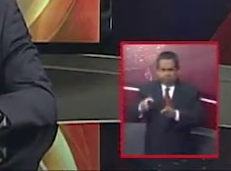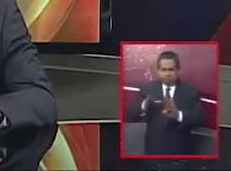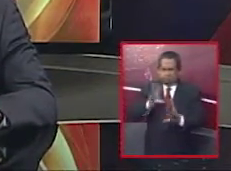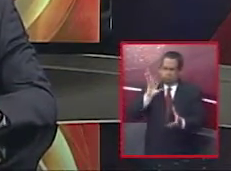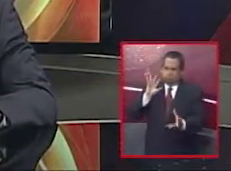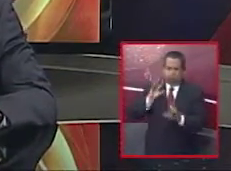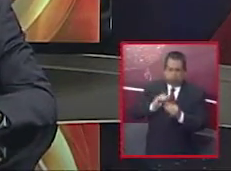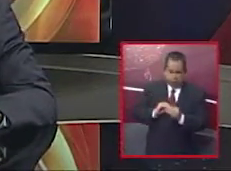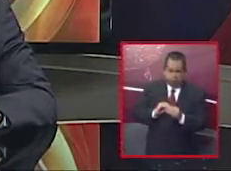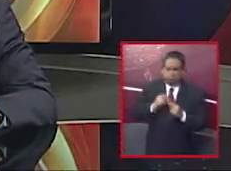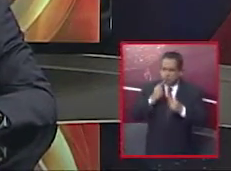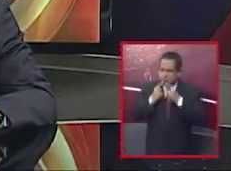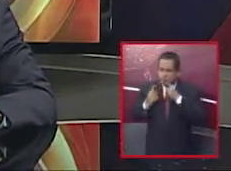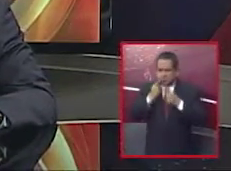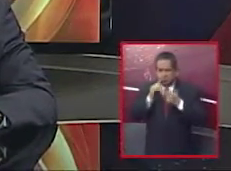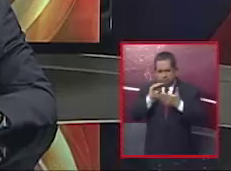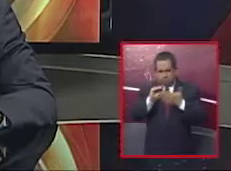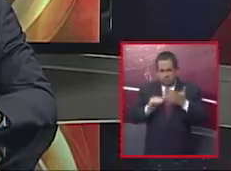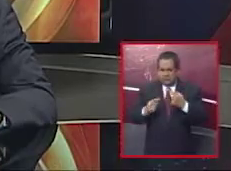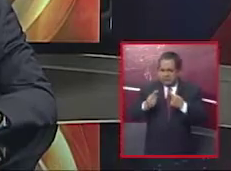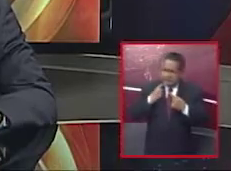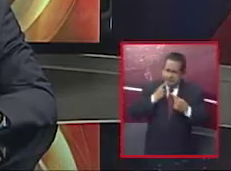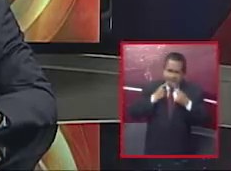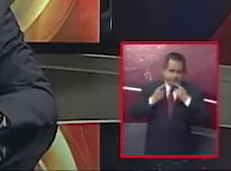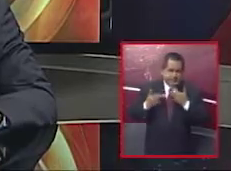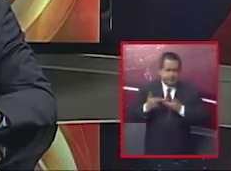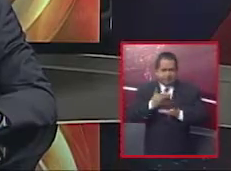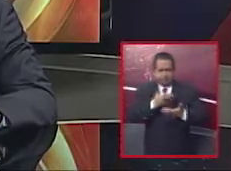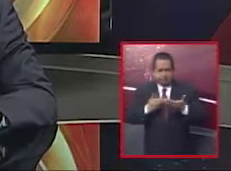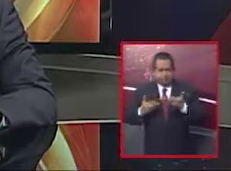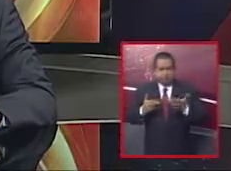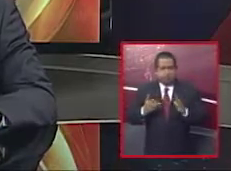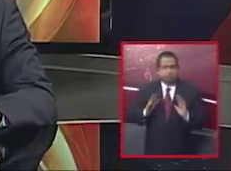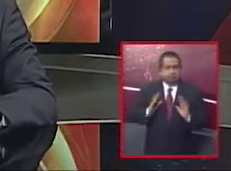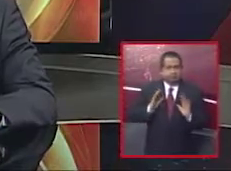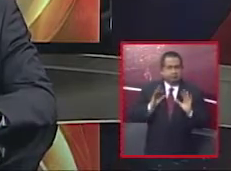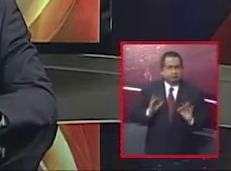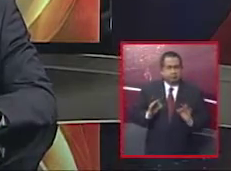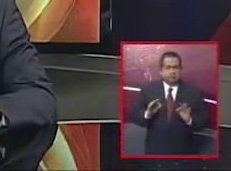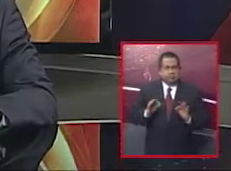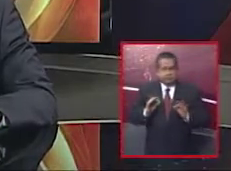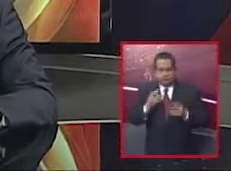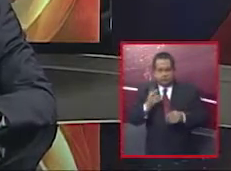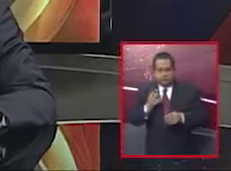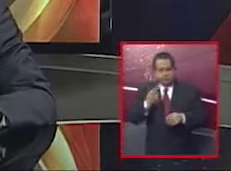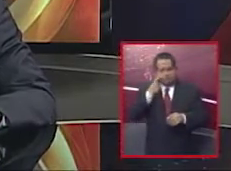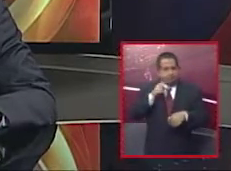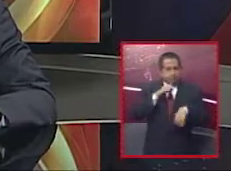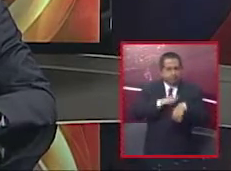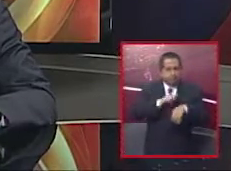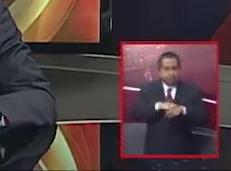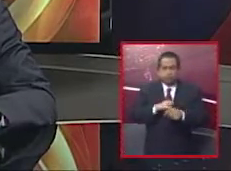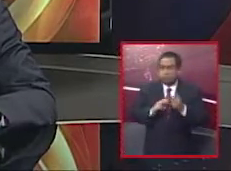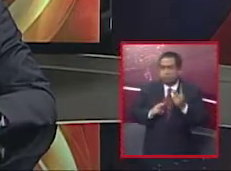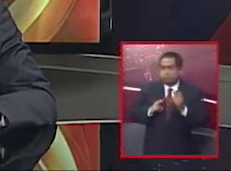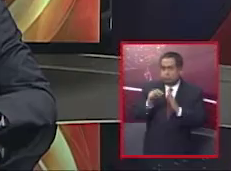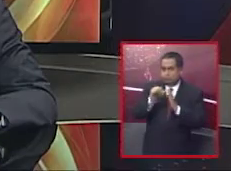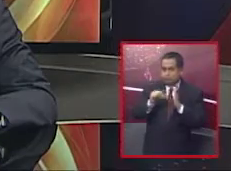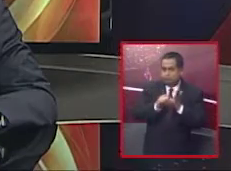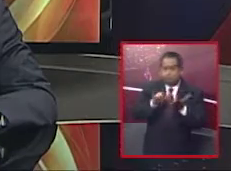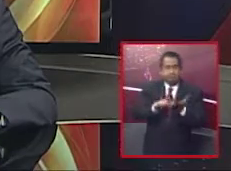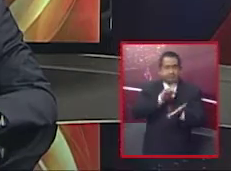esta discusión, hubo un gran debate, no se quisieron aceptar observaciones, particularmente a dos artículos de la Ley